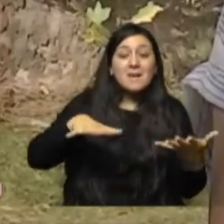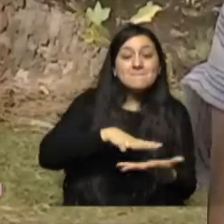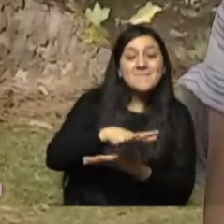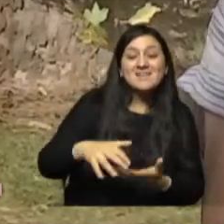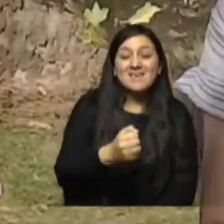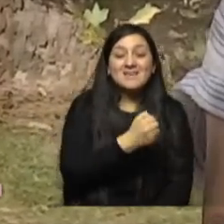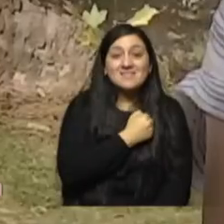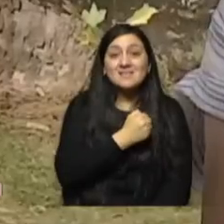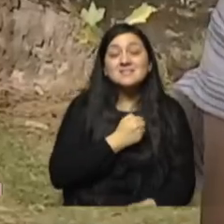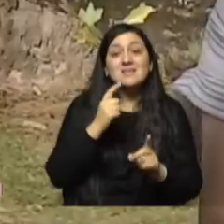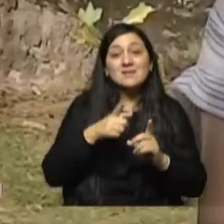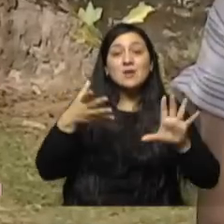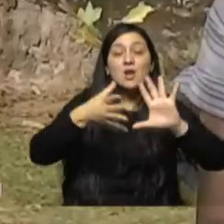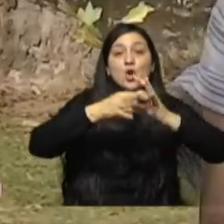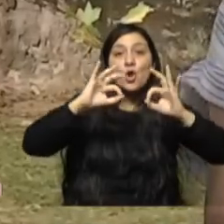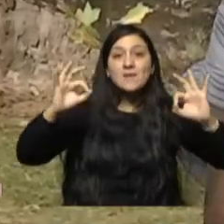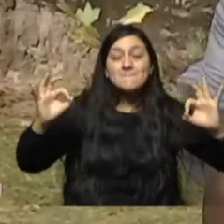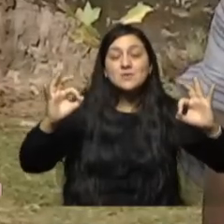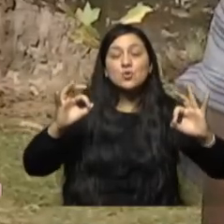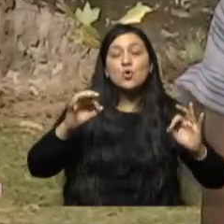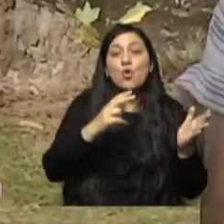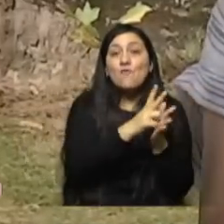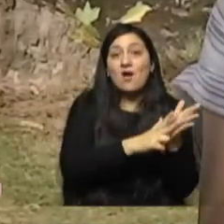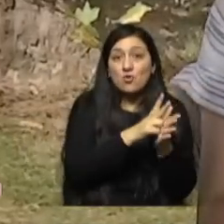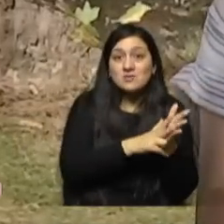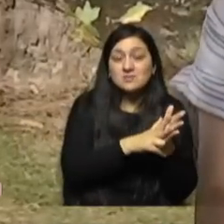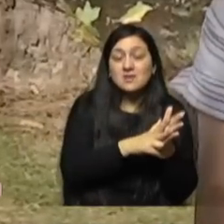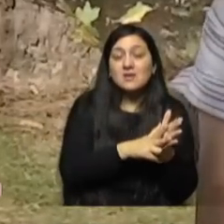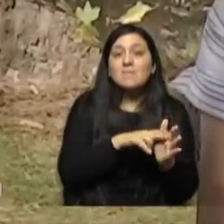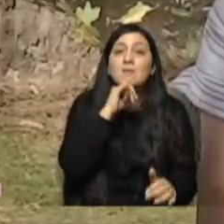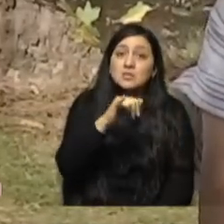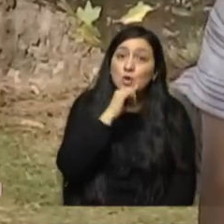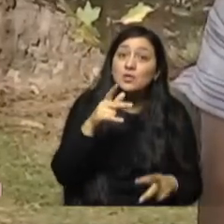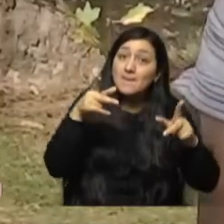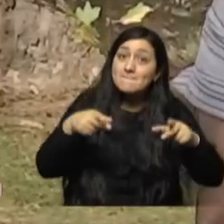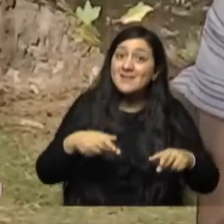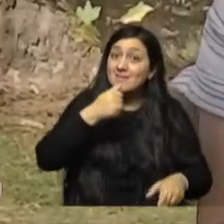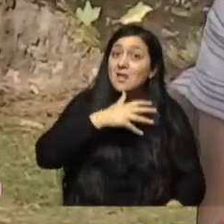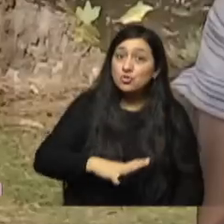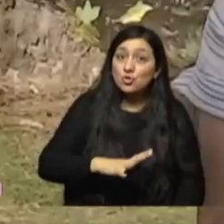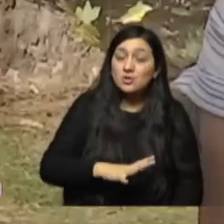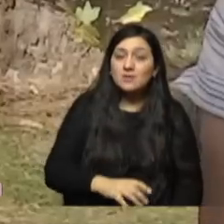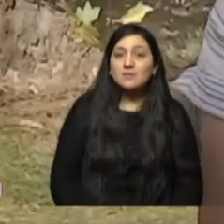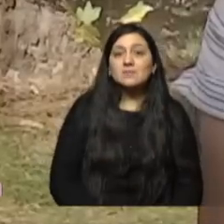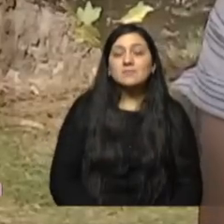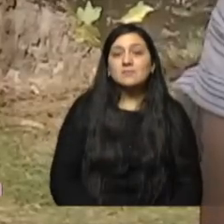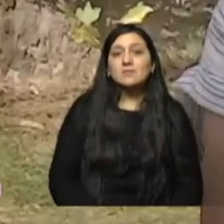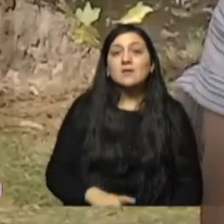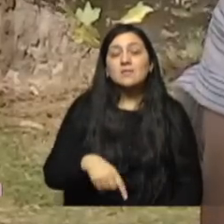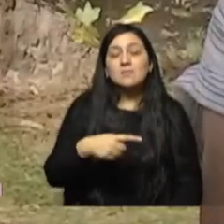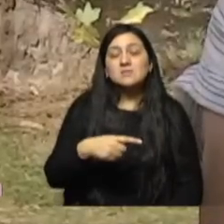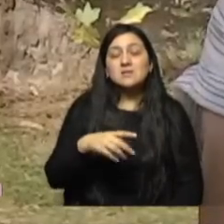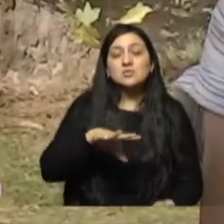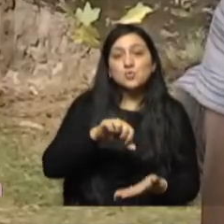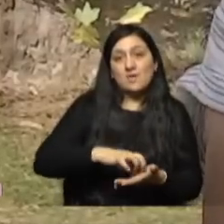y también en el Olímpico, en los vagones. Vamos a contar parte de esa historia en las próximas ediciones de Ciudad